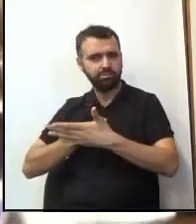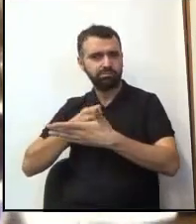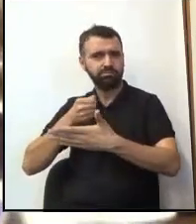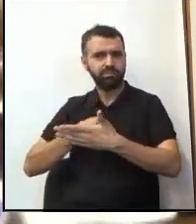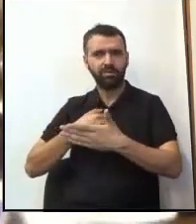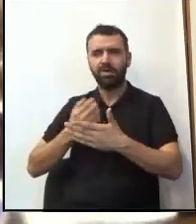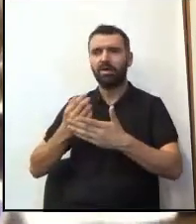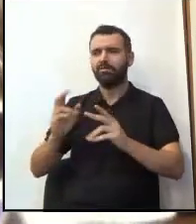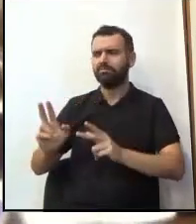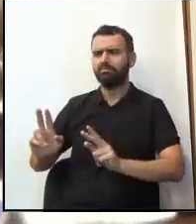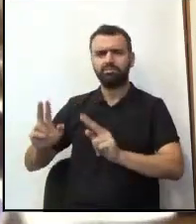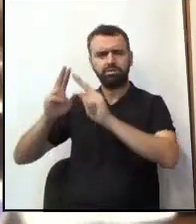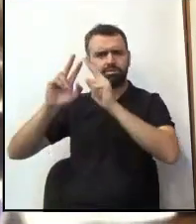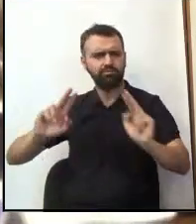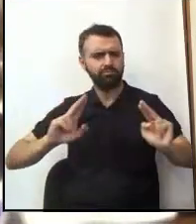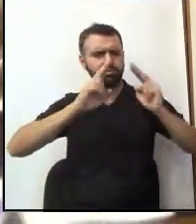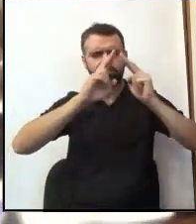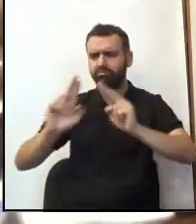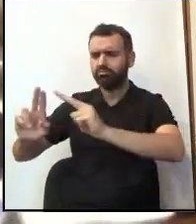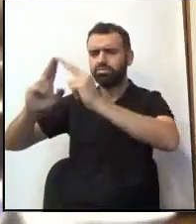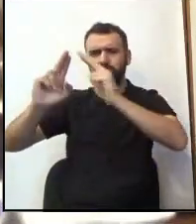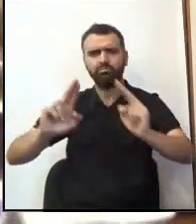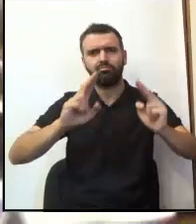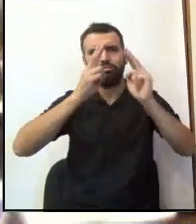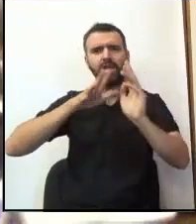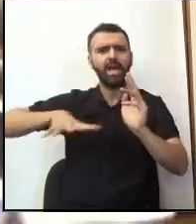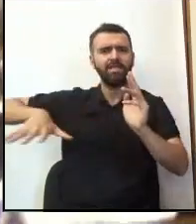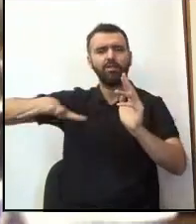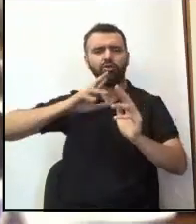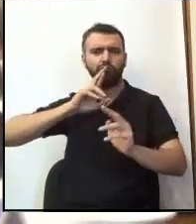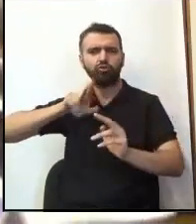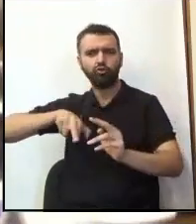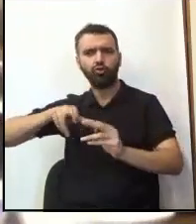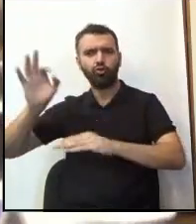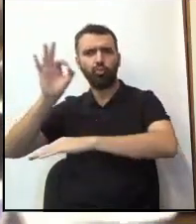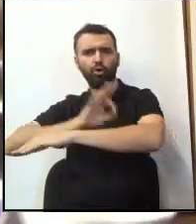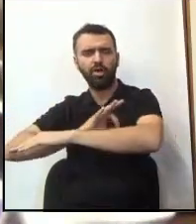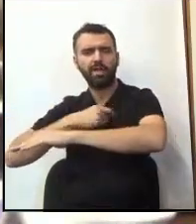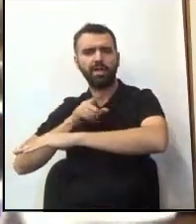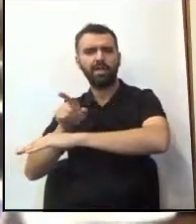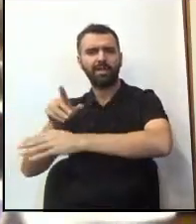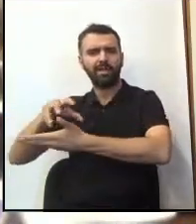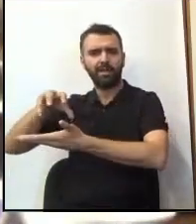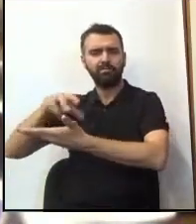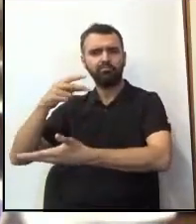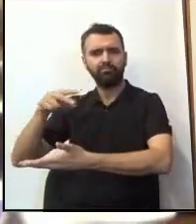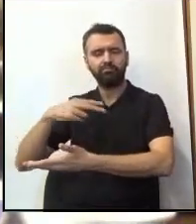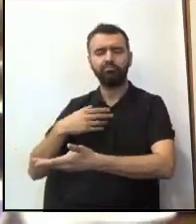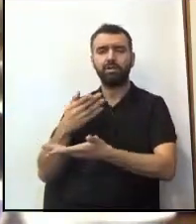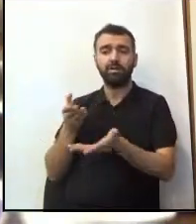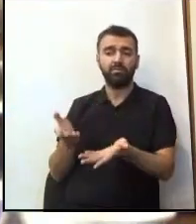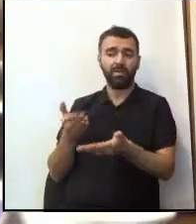la cantidad de obras indiscriminadas que hay en el sector sur poniente de la comuna. Así que va esa